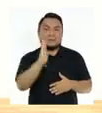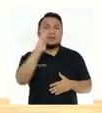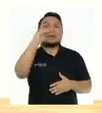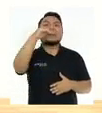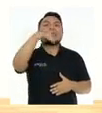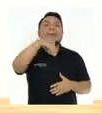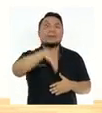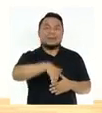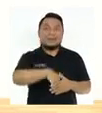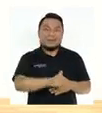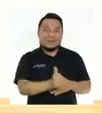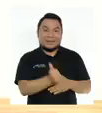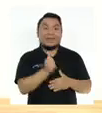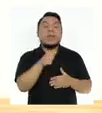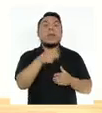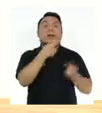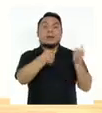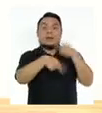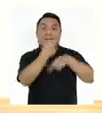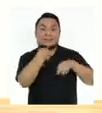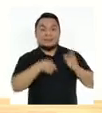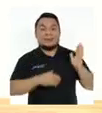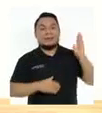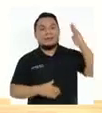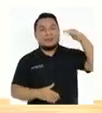Eso, puedo regresar.